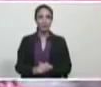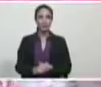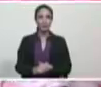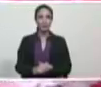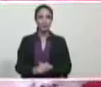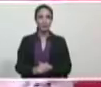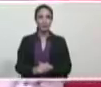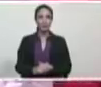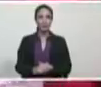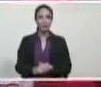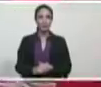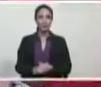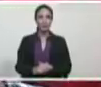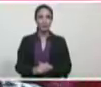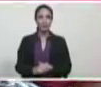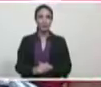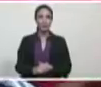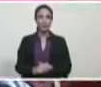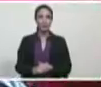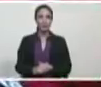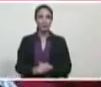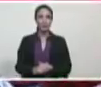Y yo le decía, presidente,